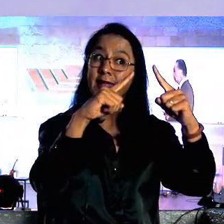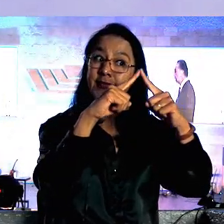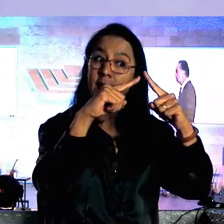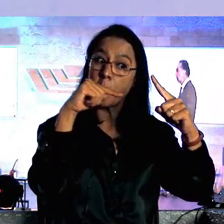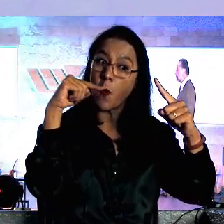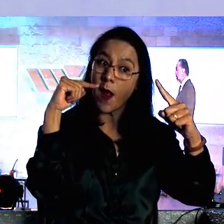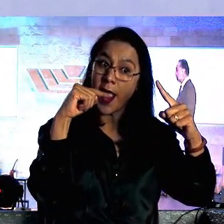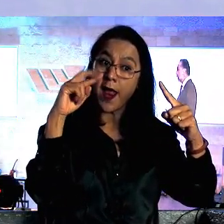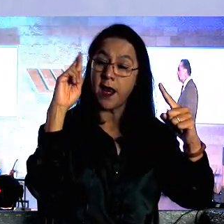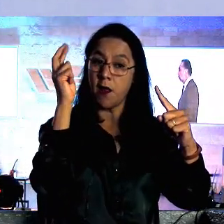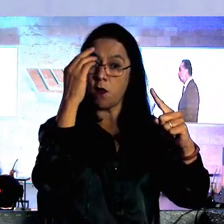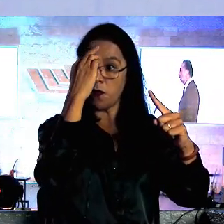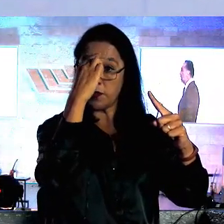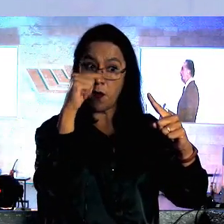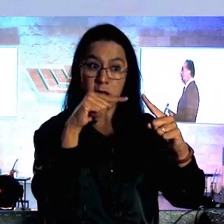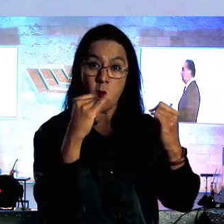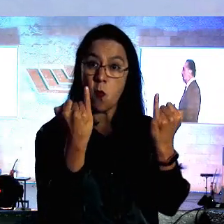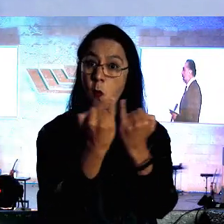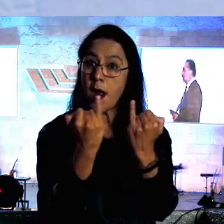de parte de Dios.